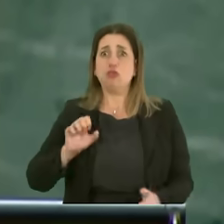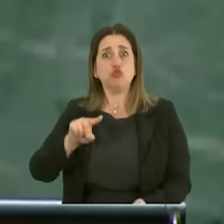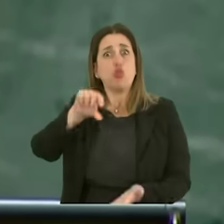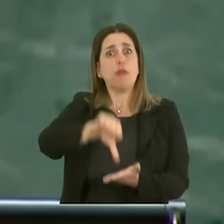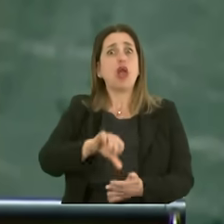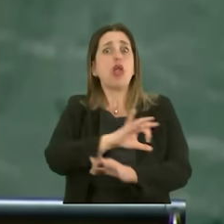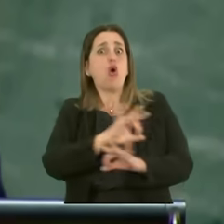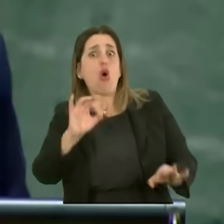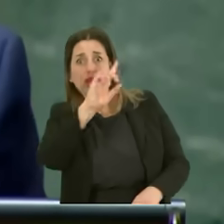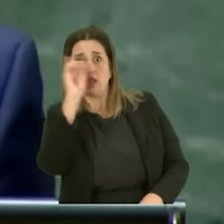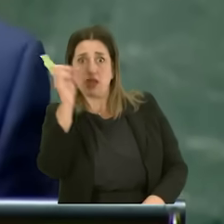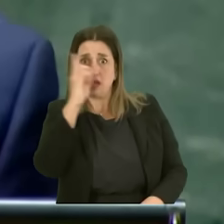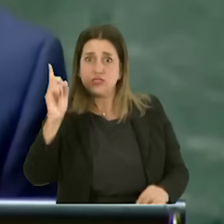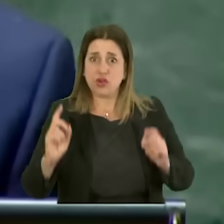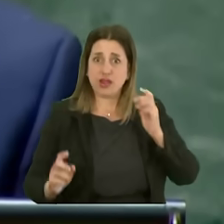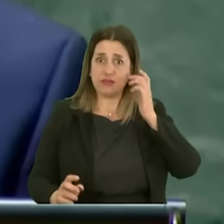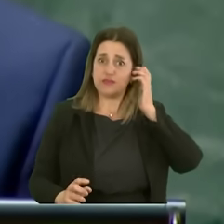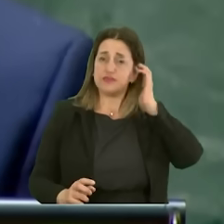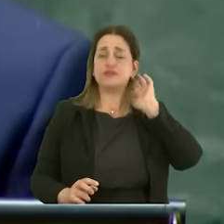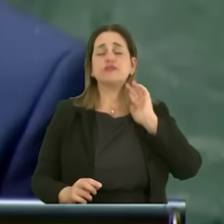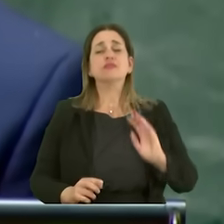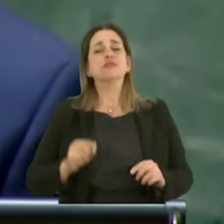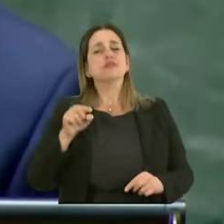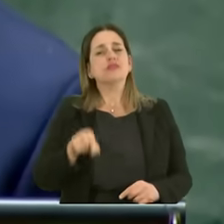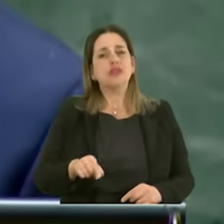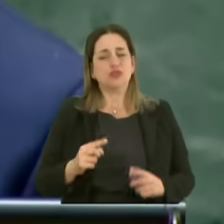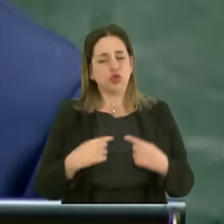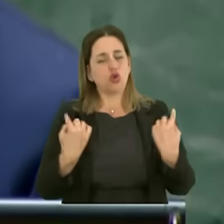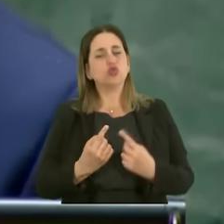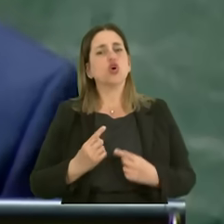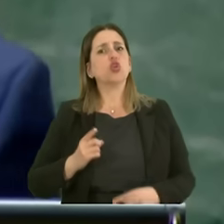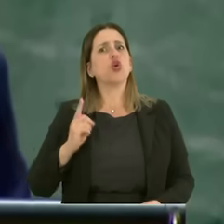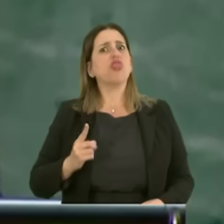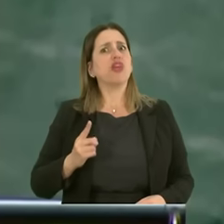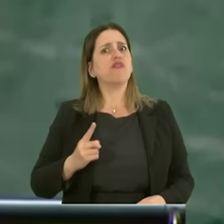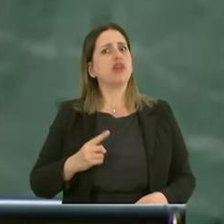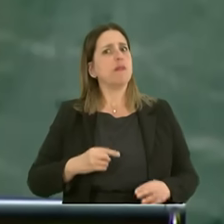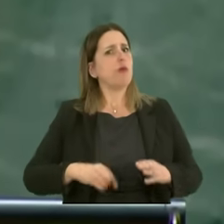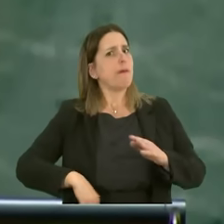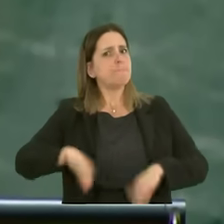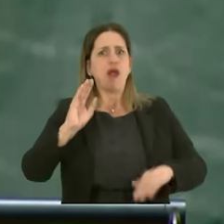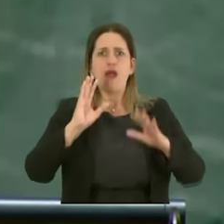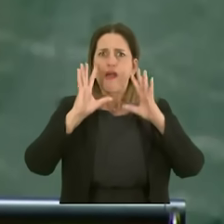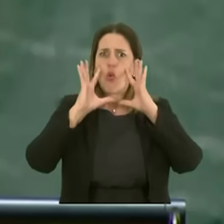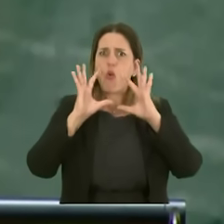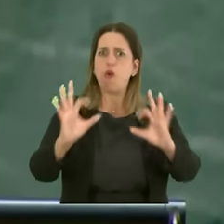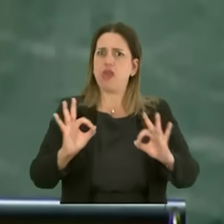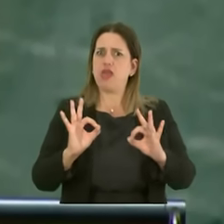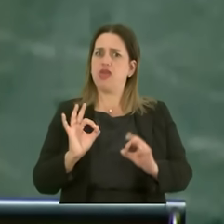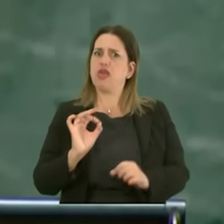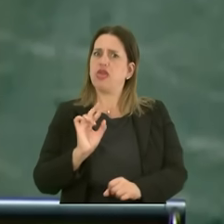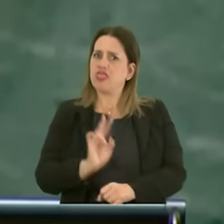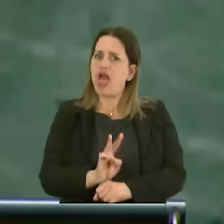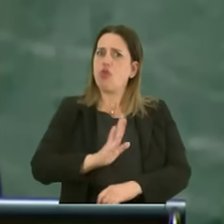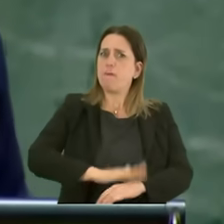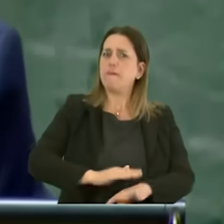o en el concierto internacional y eso nos obliga a ser mucho más cuidadosos